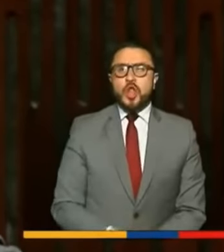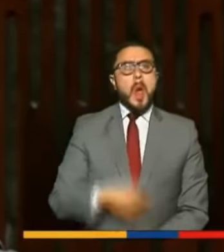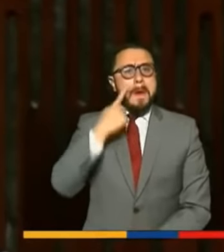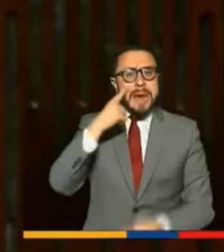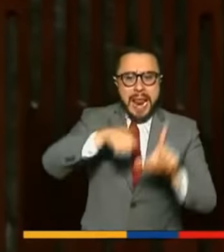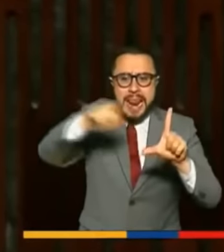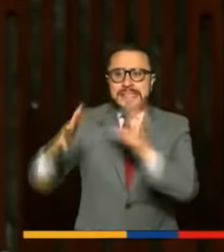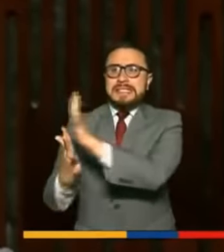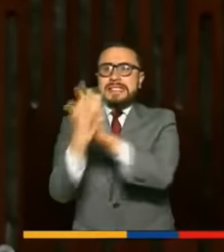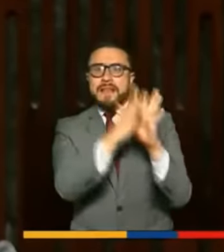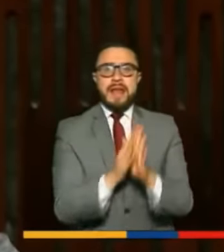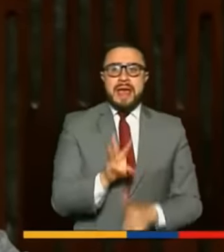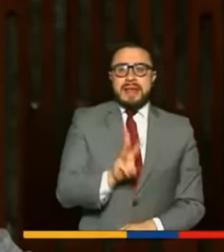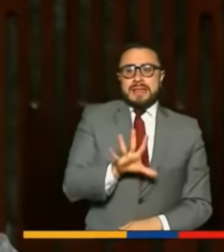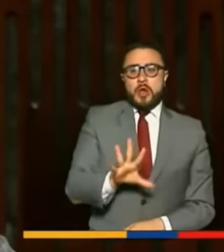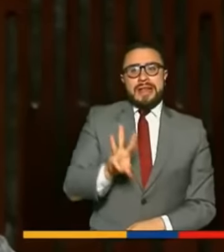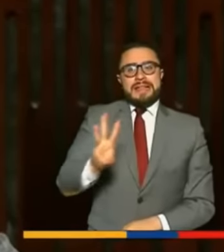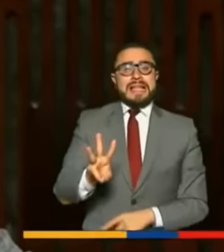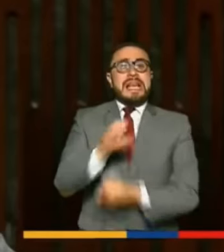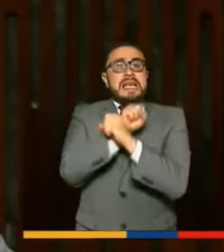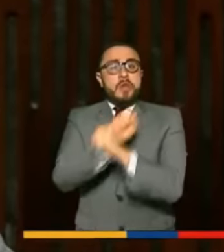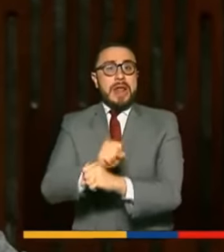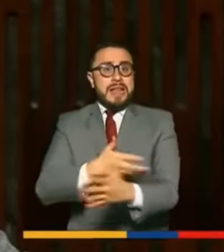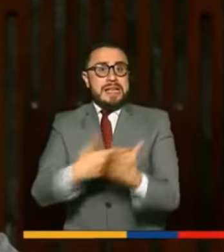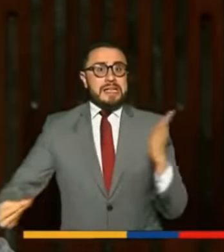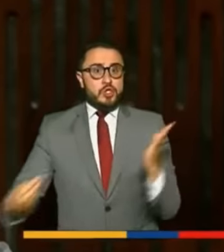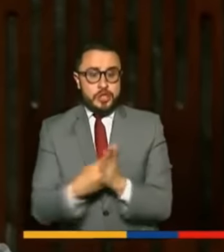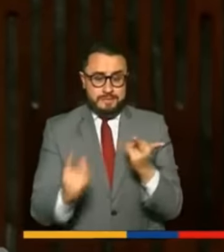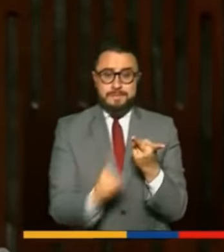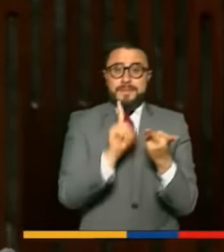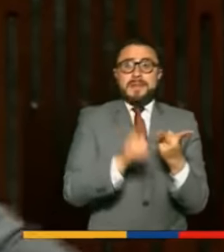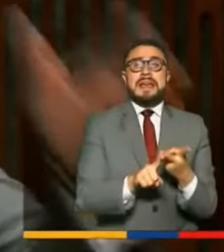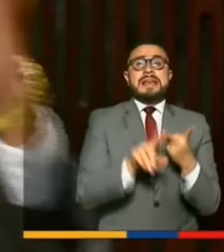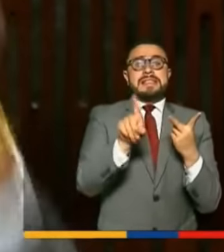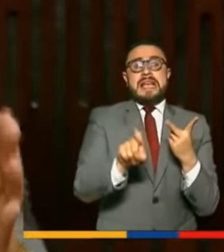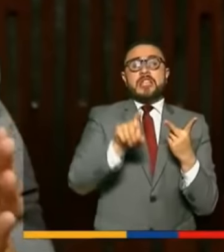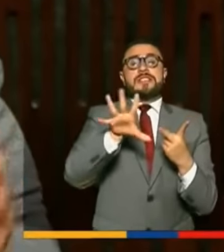653 secuestros extorsivos, 653,